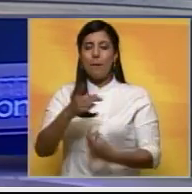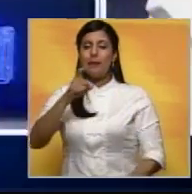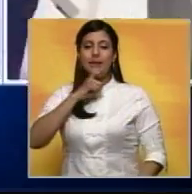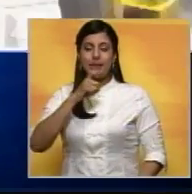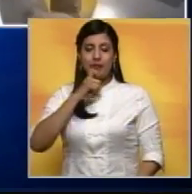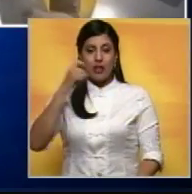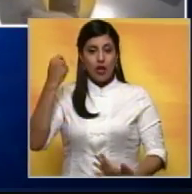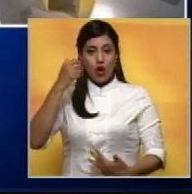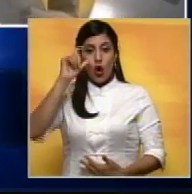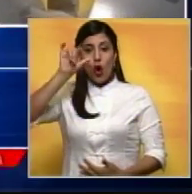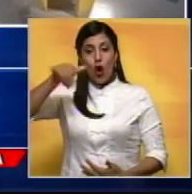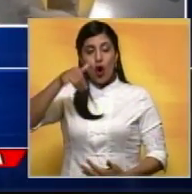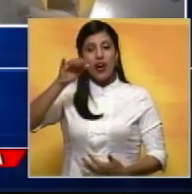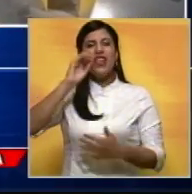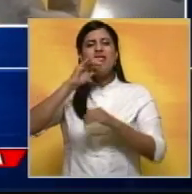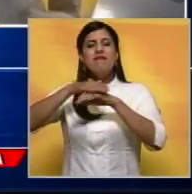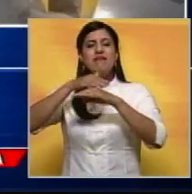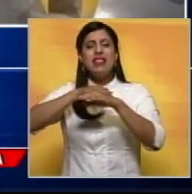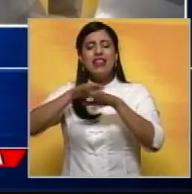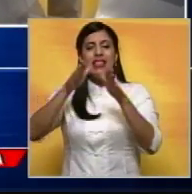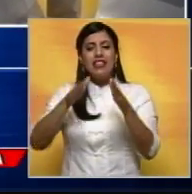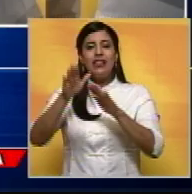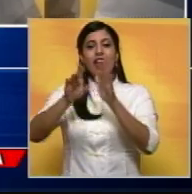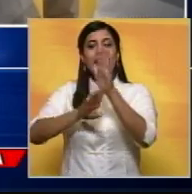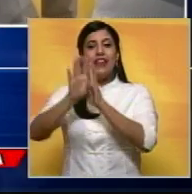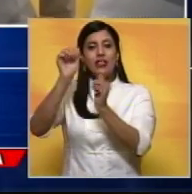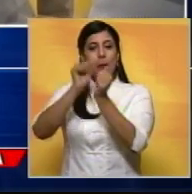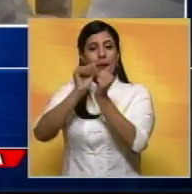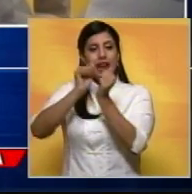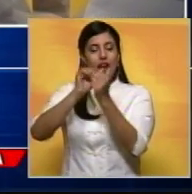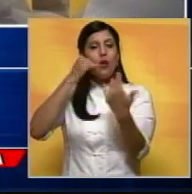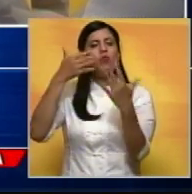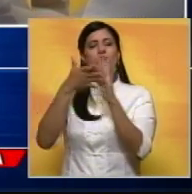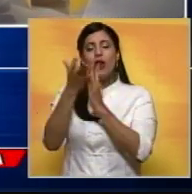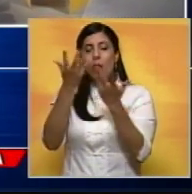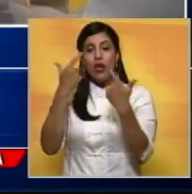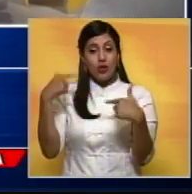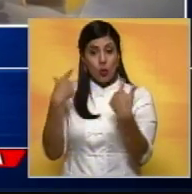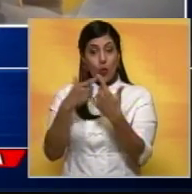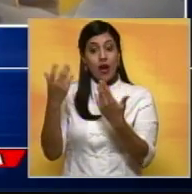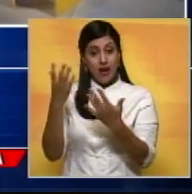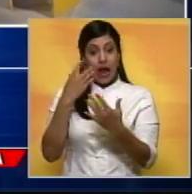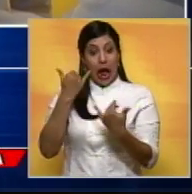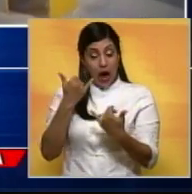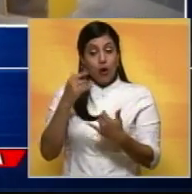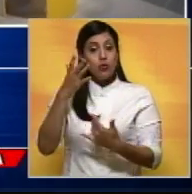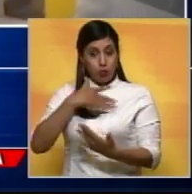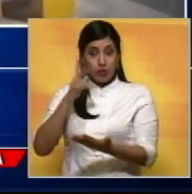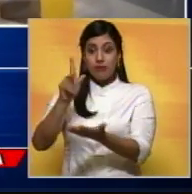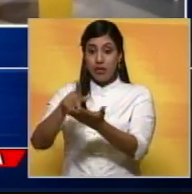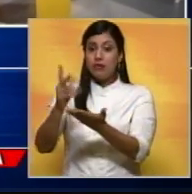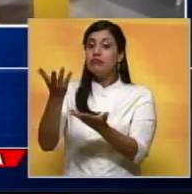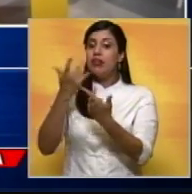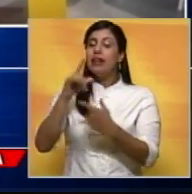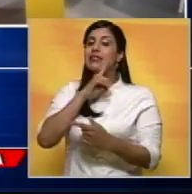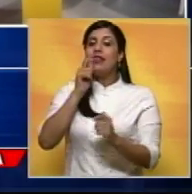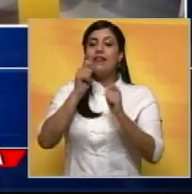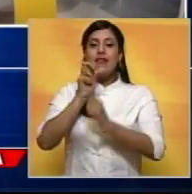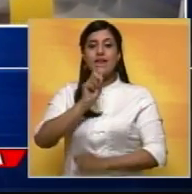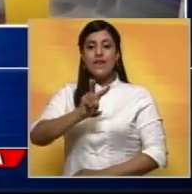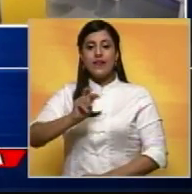nos acompaña Jorge Arreaza, ministro de Desarrollo Minero Ecológico. Ya está aquí en el estudio con nosotros. Recuerden que pueden participar con la